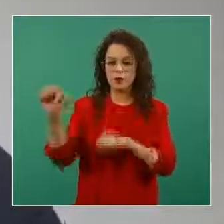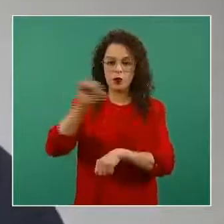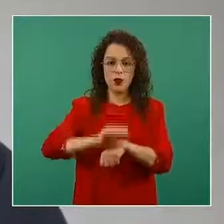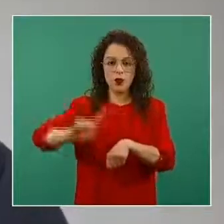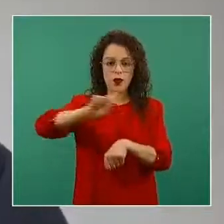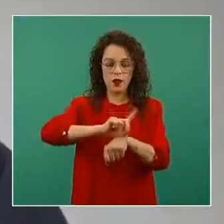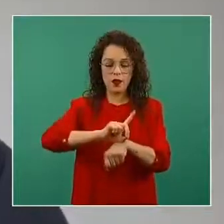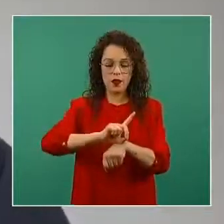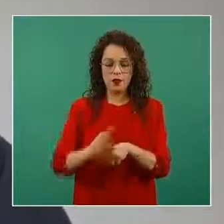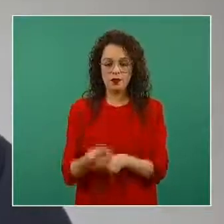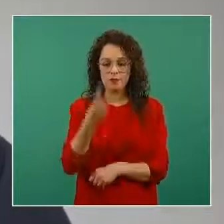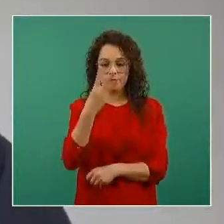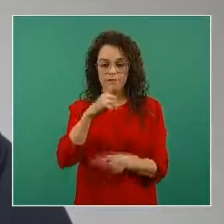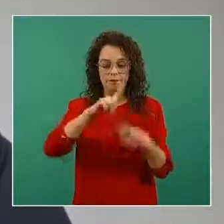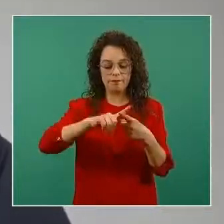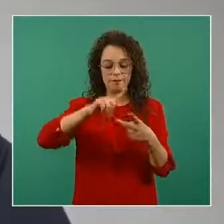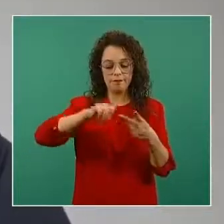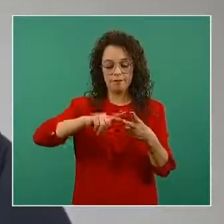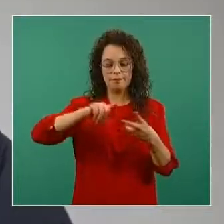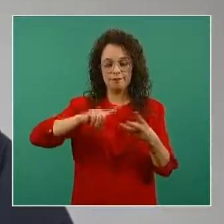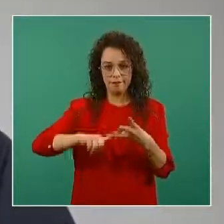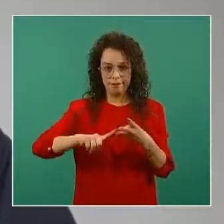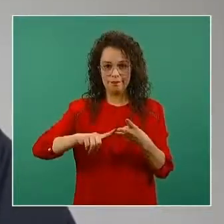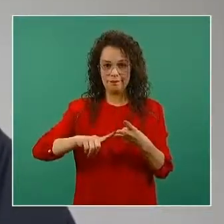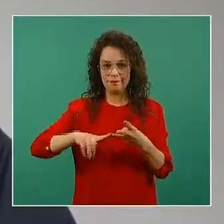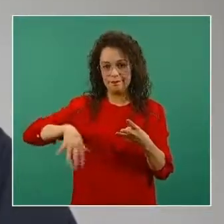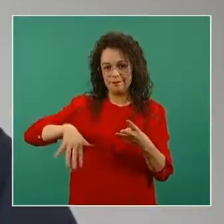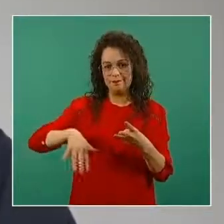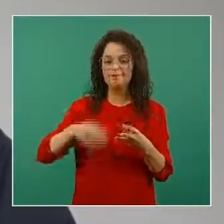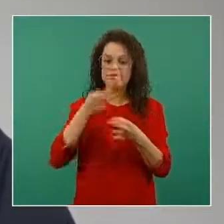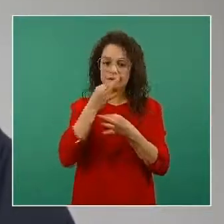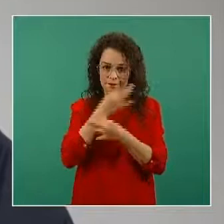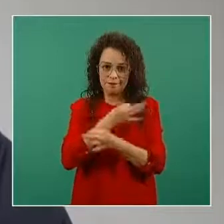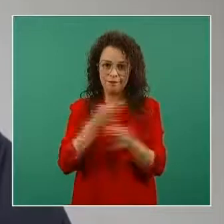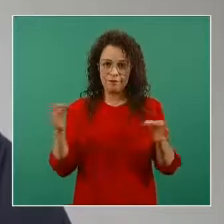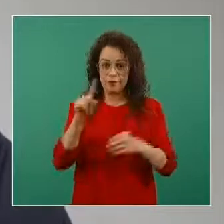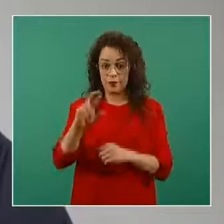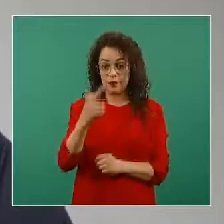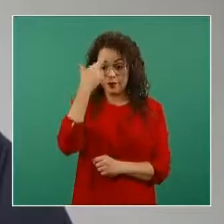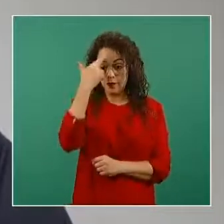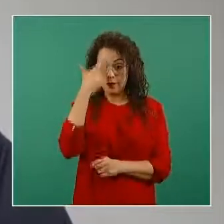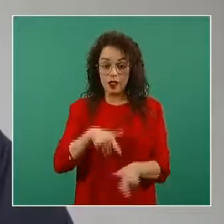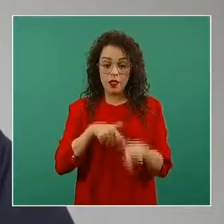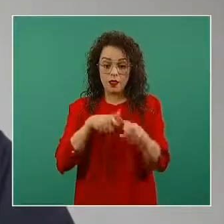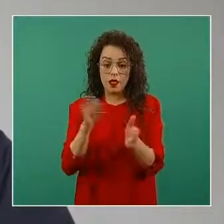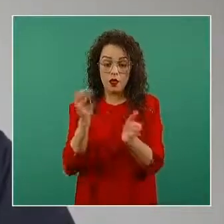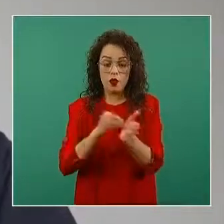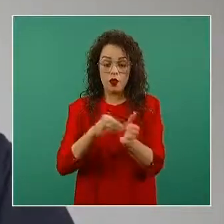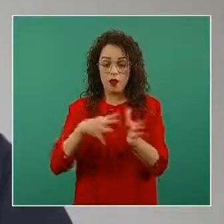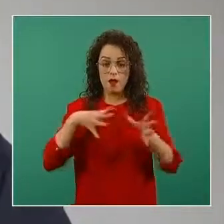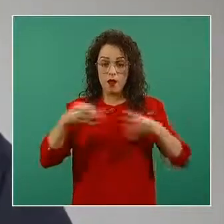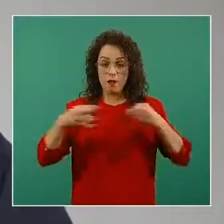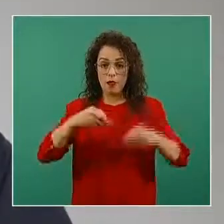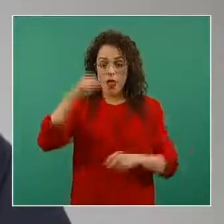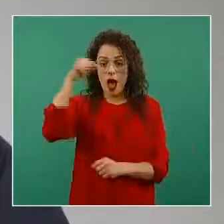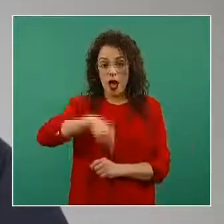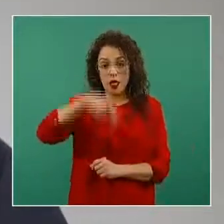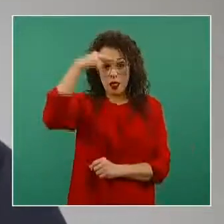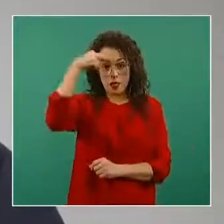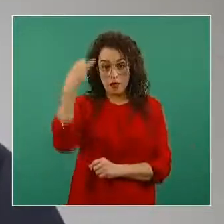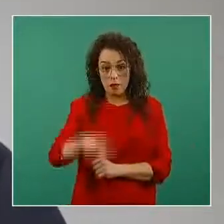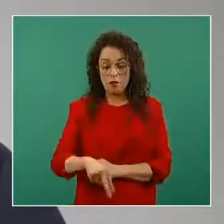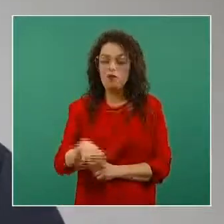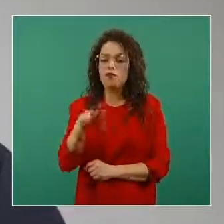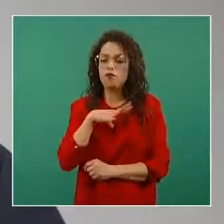los 3 elementos que acabamos de dar. Recordemos, la epidemia todavía continúa en México, está activa, como